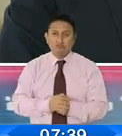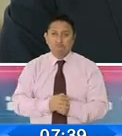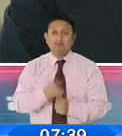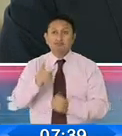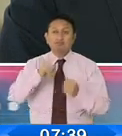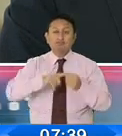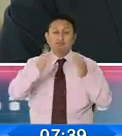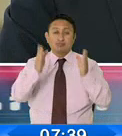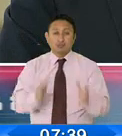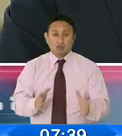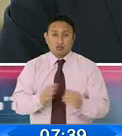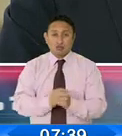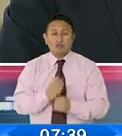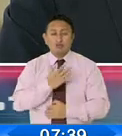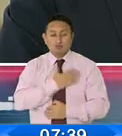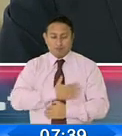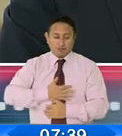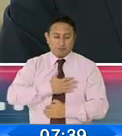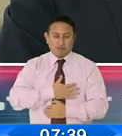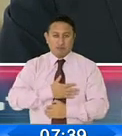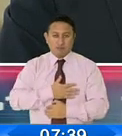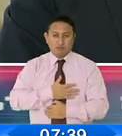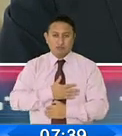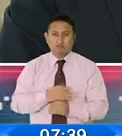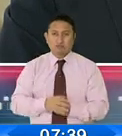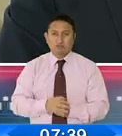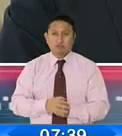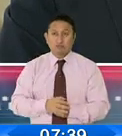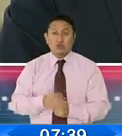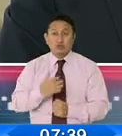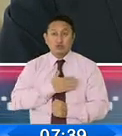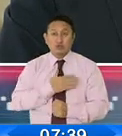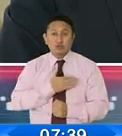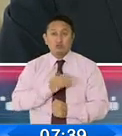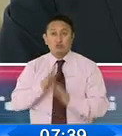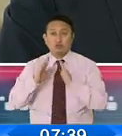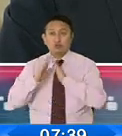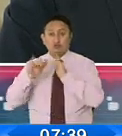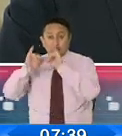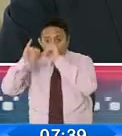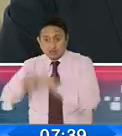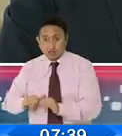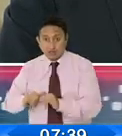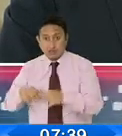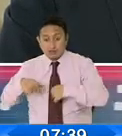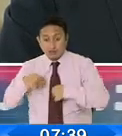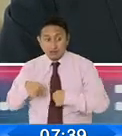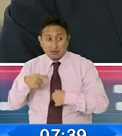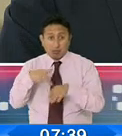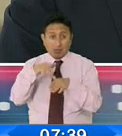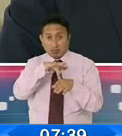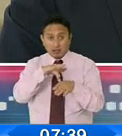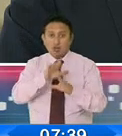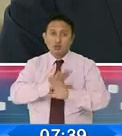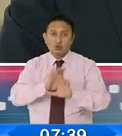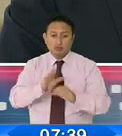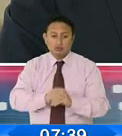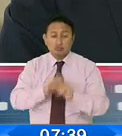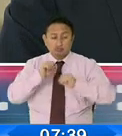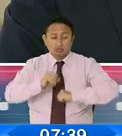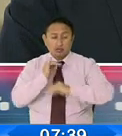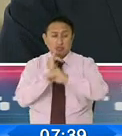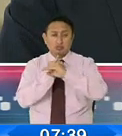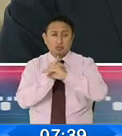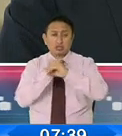quiteños que, por favor, nosotros nos queremos en casa, que no expongamos nuestra vida y que las misas se transmitirán